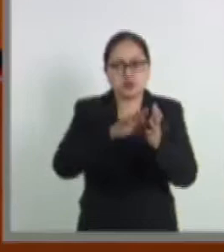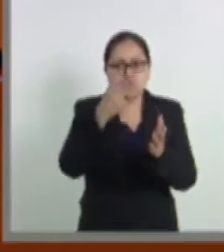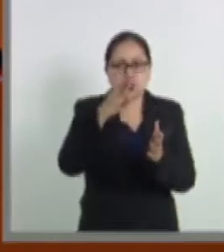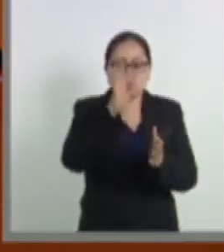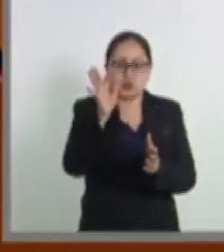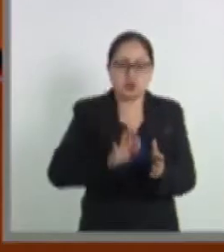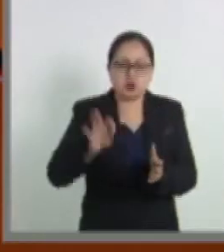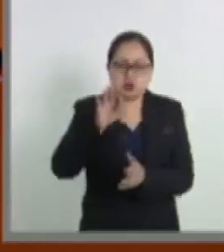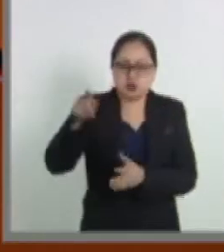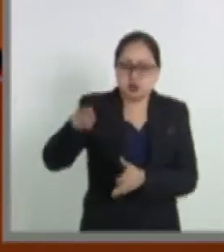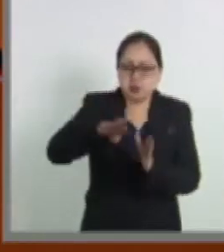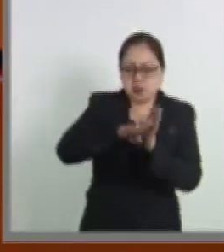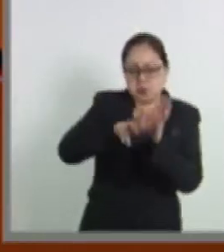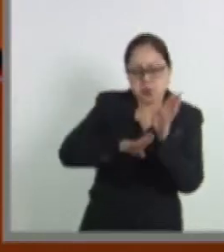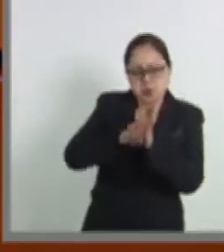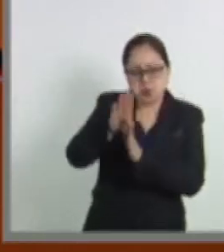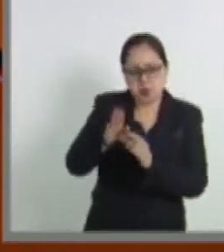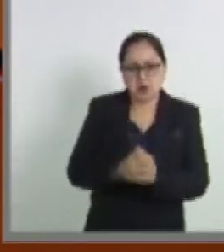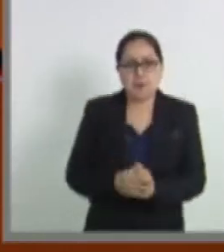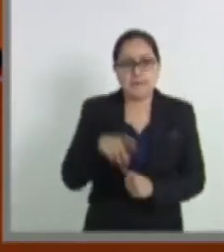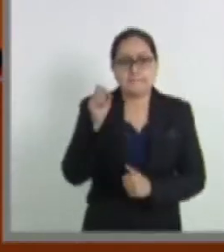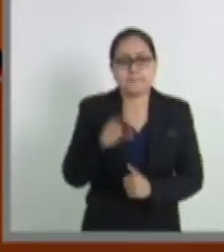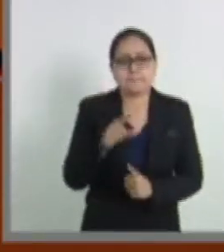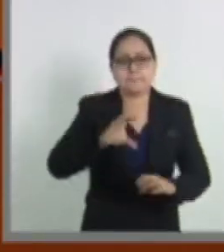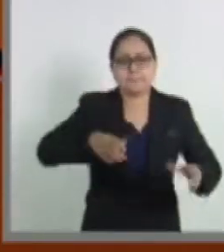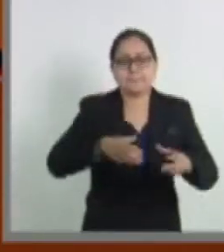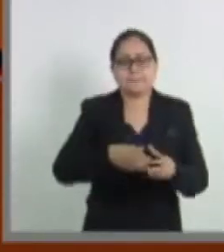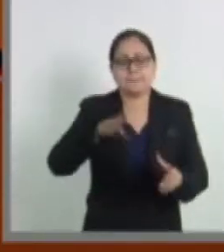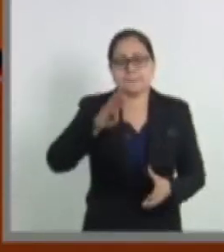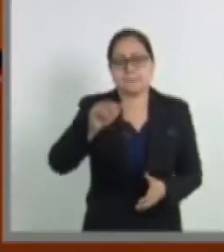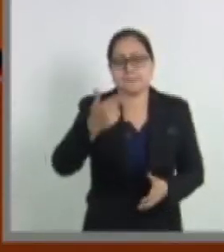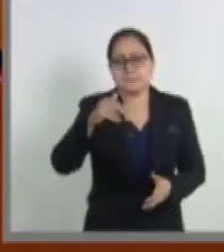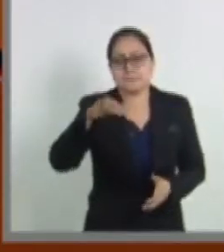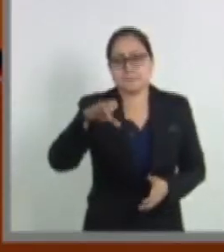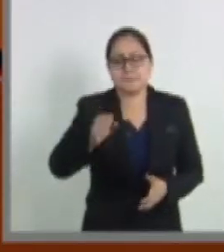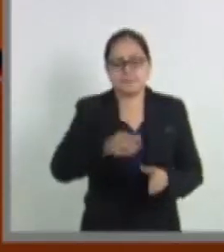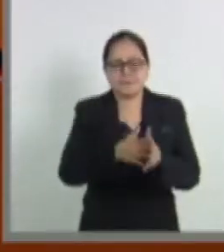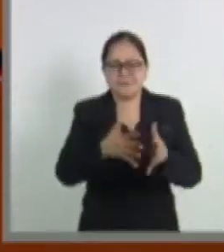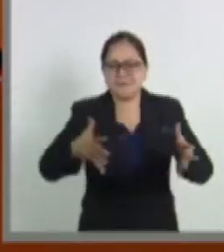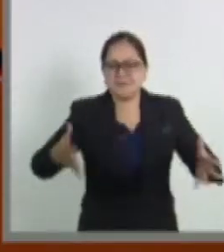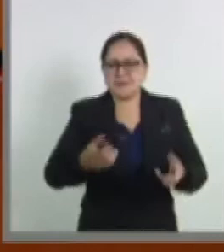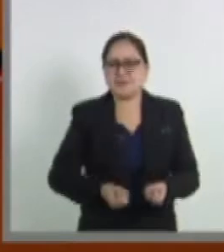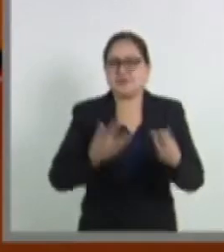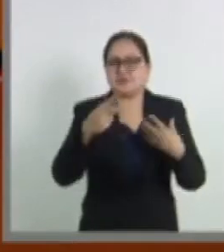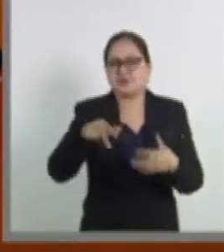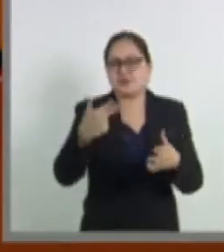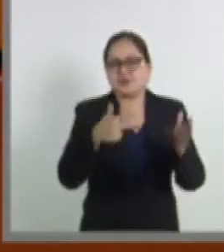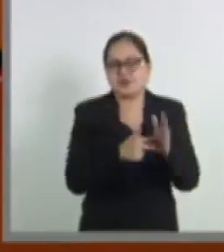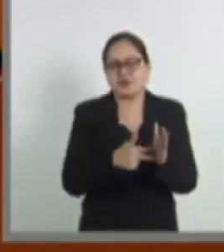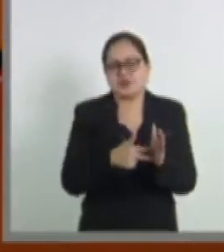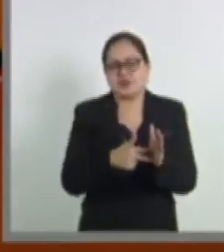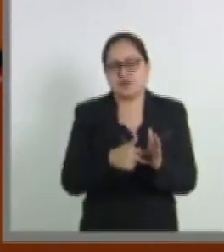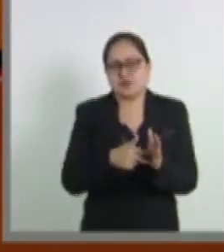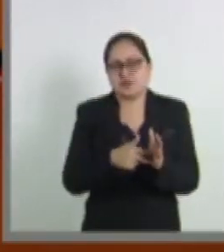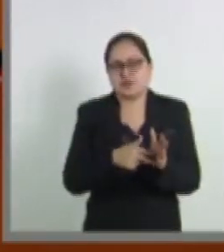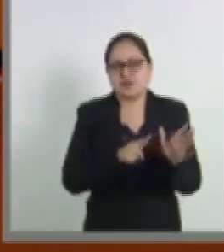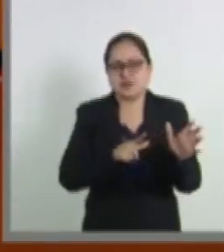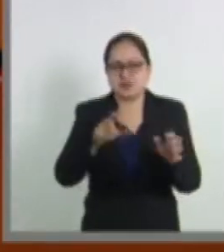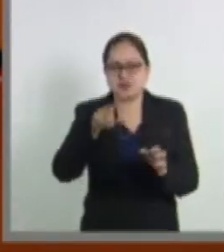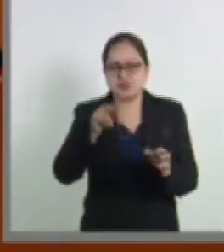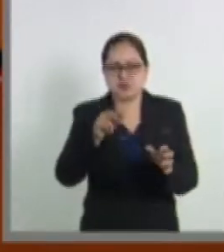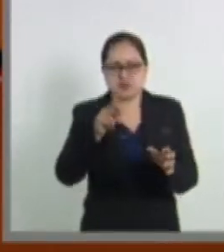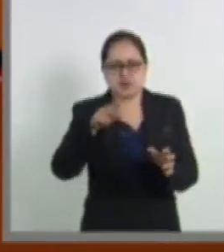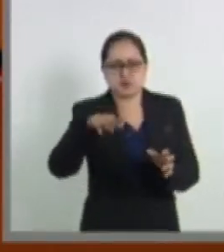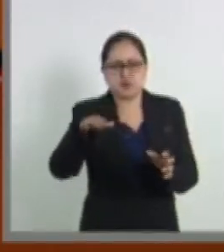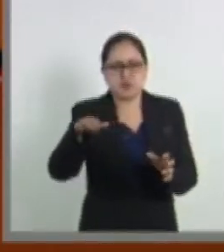2.4%. Por otro lado, la Mancomunidad de las Bahamas tiene una superficie total de 13.880 kilómetros